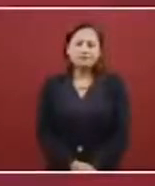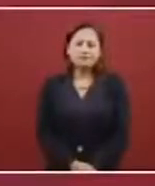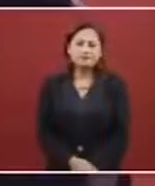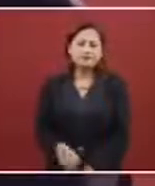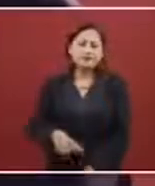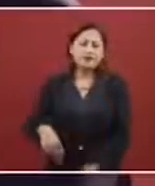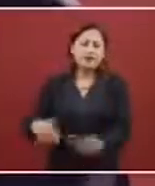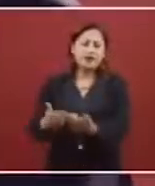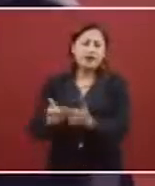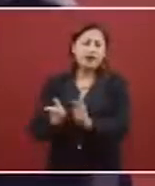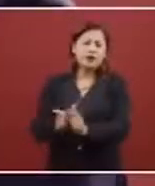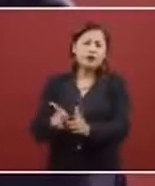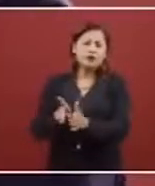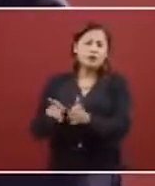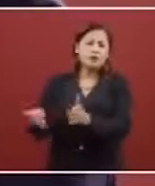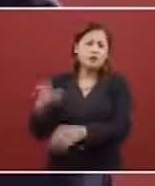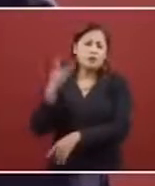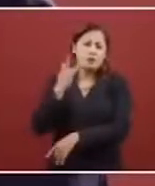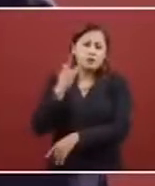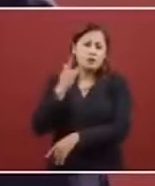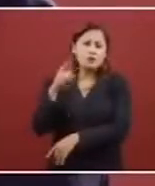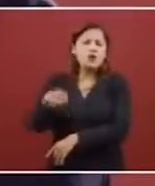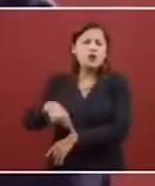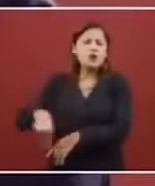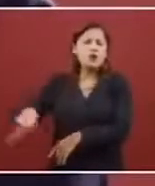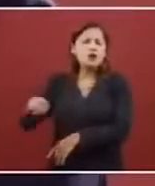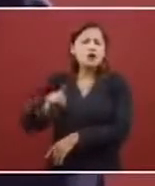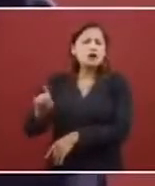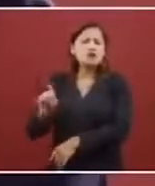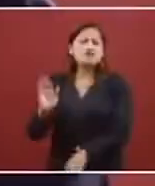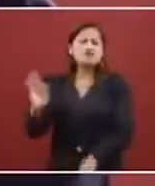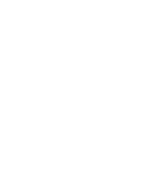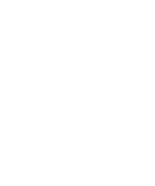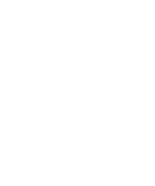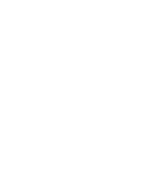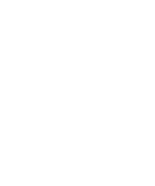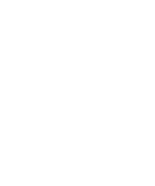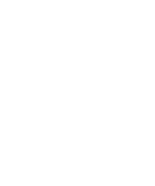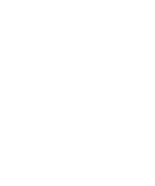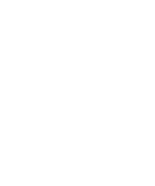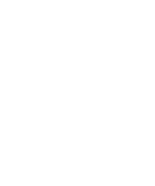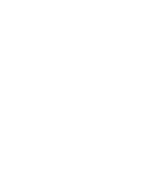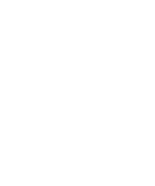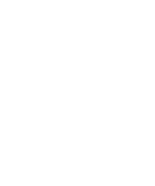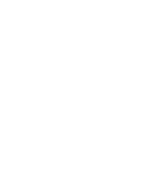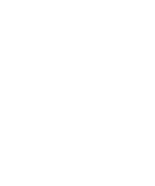son los defensores de un régimen corrupto.